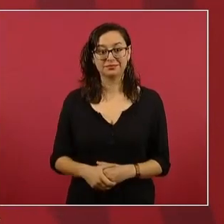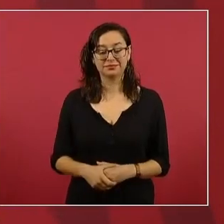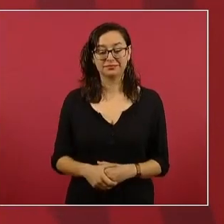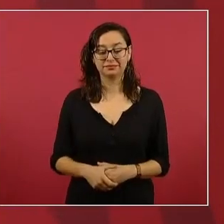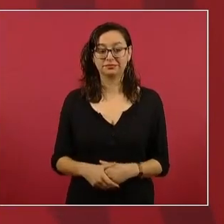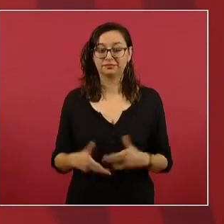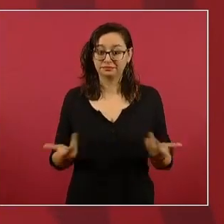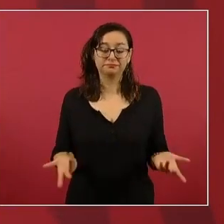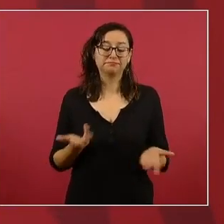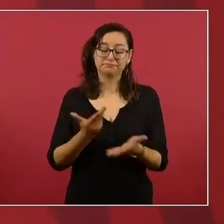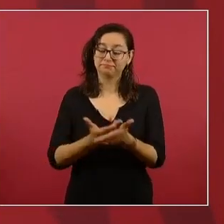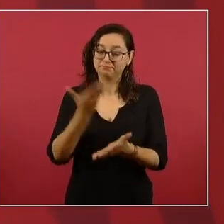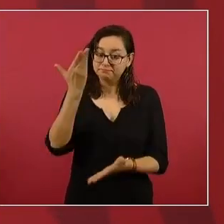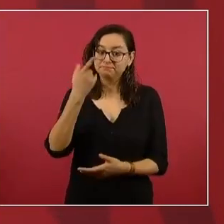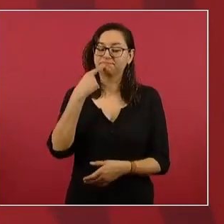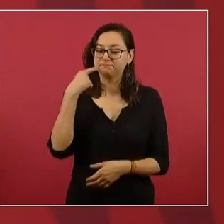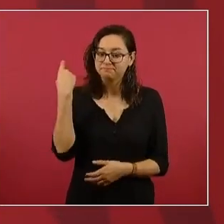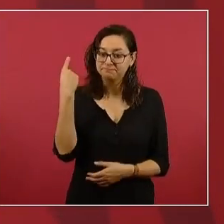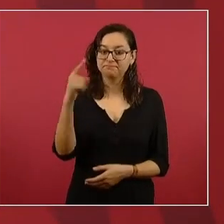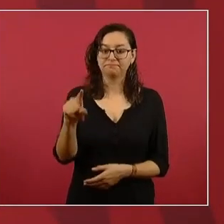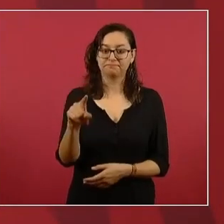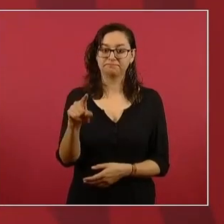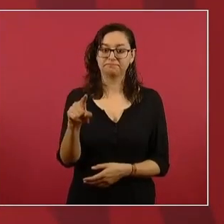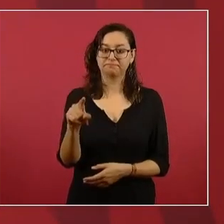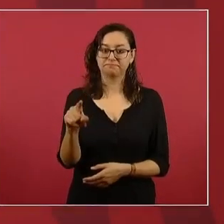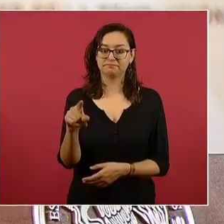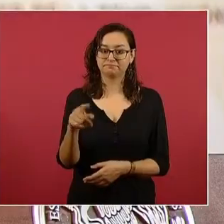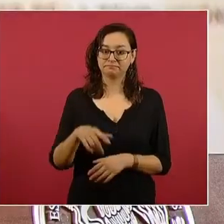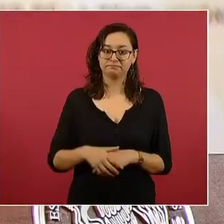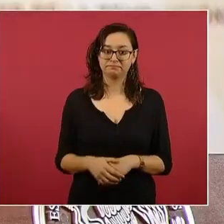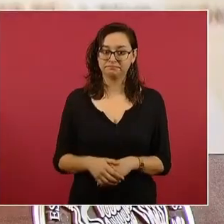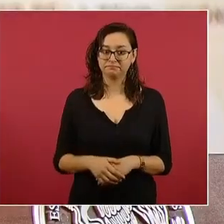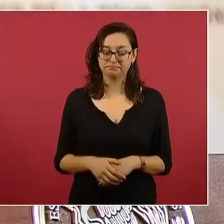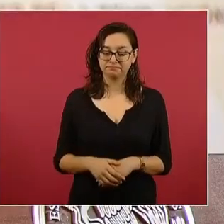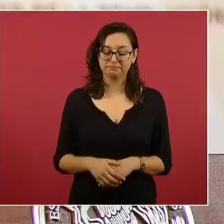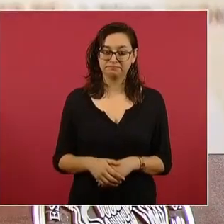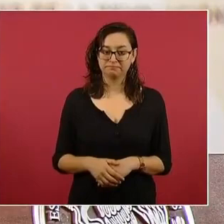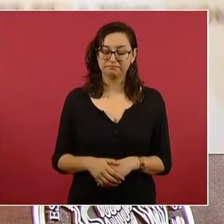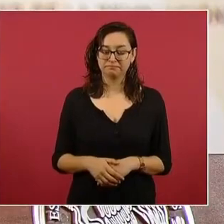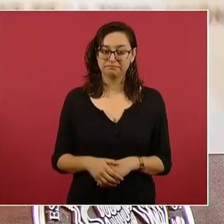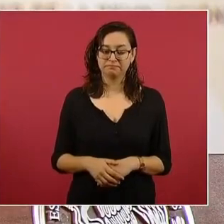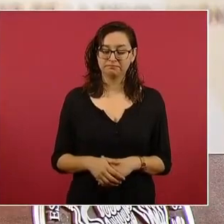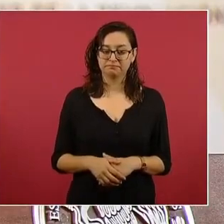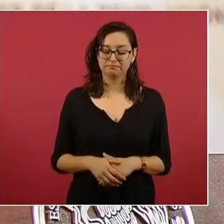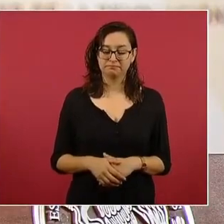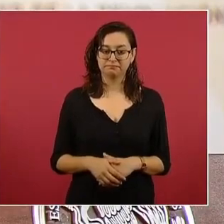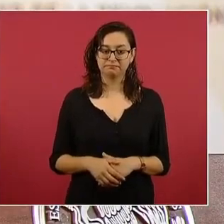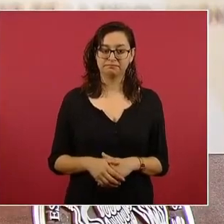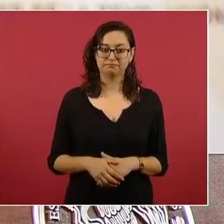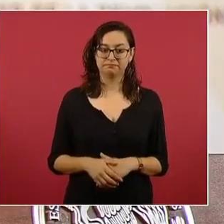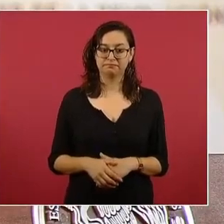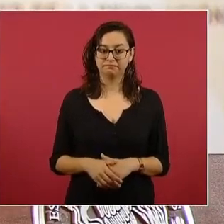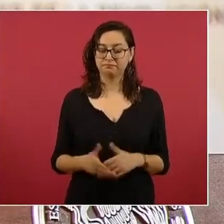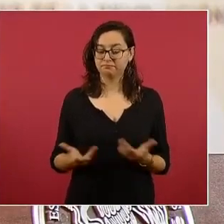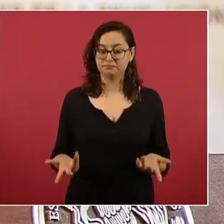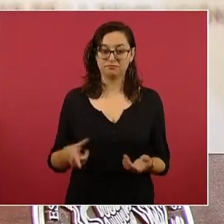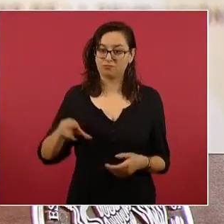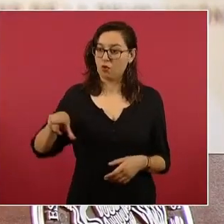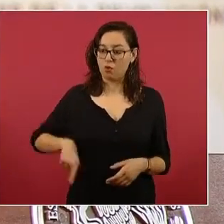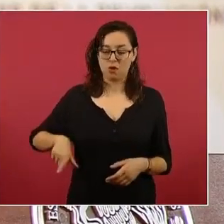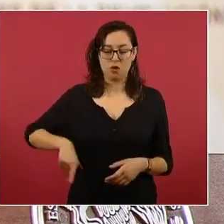la denuncia, sin que haya